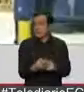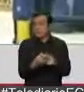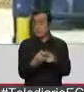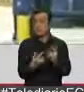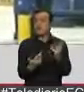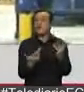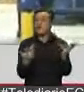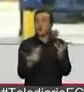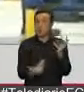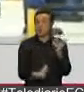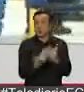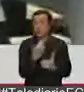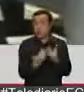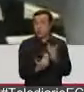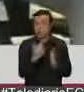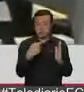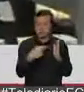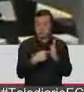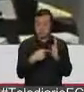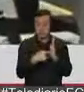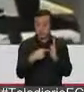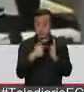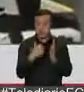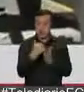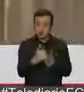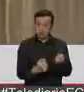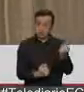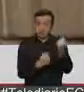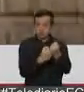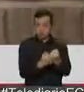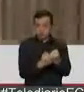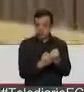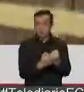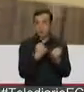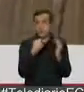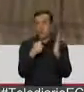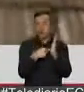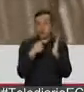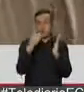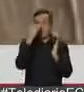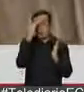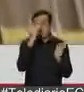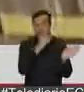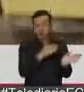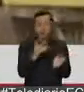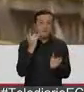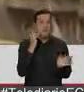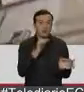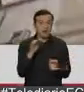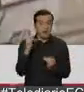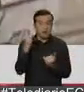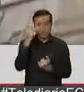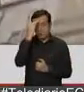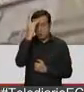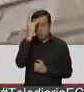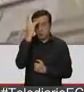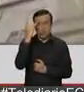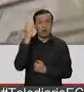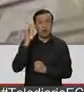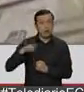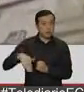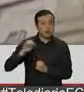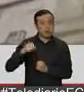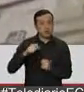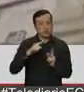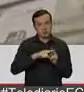crean más incentivos tributarios para la reactivación económica para refinanciar o reestructurar los créditos actuales y se plantea